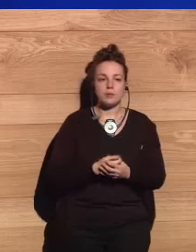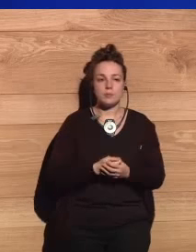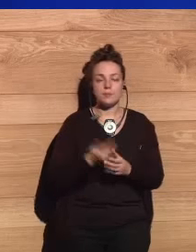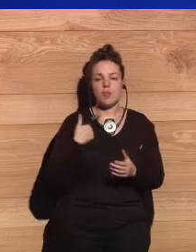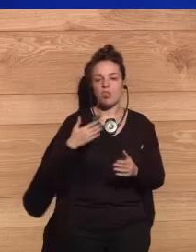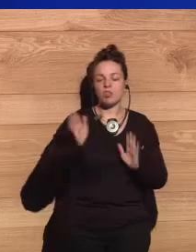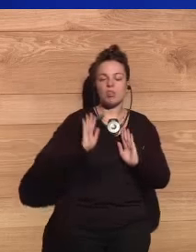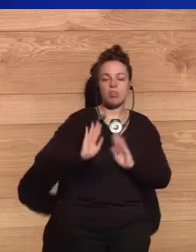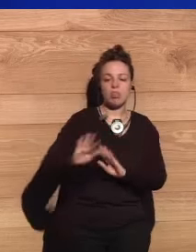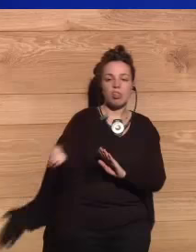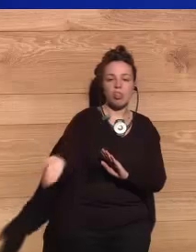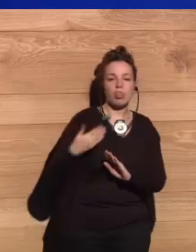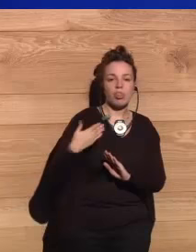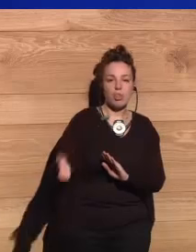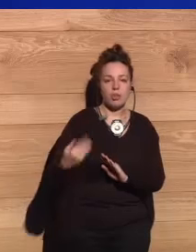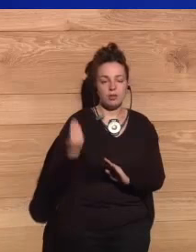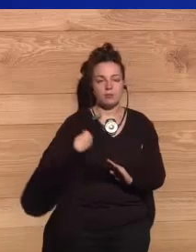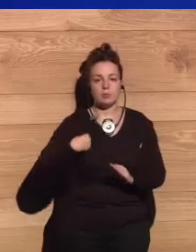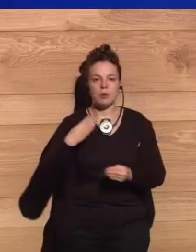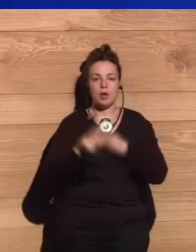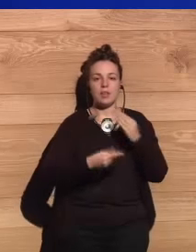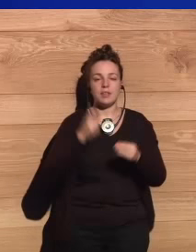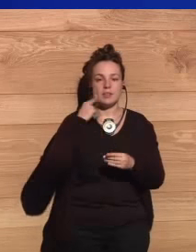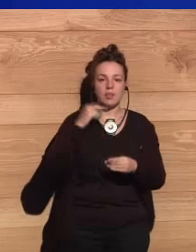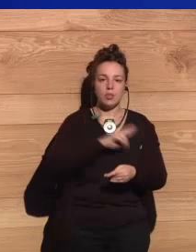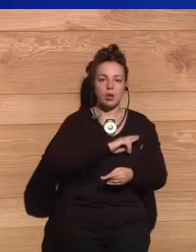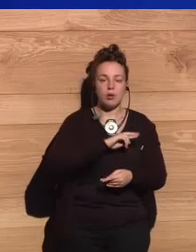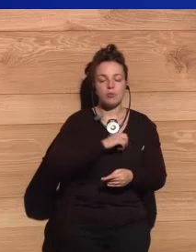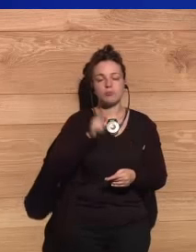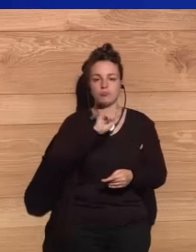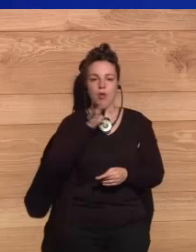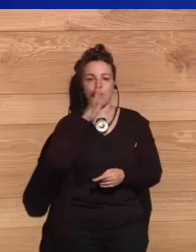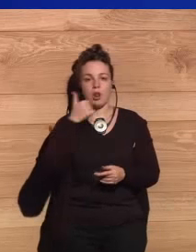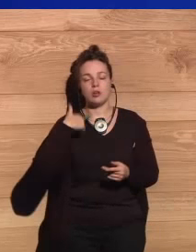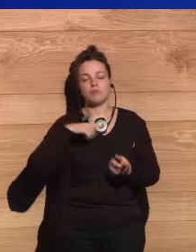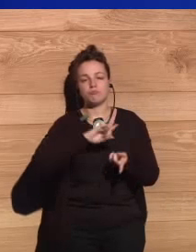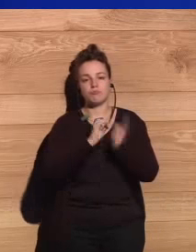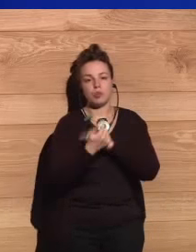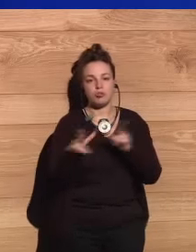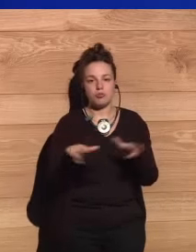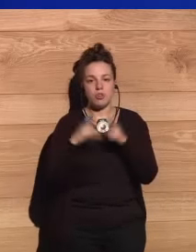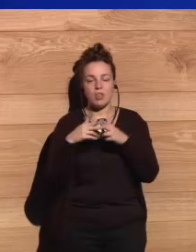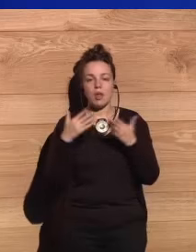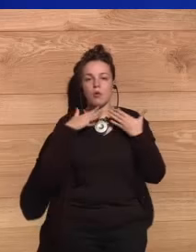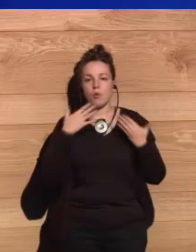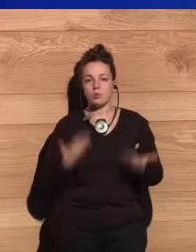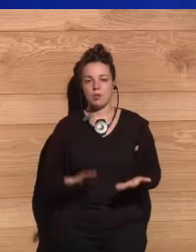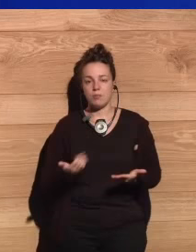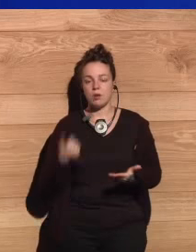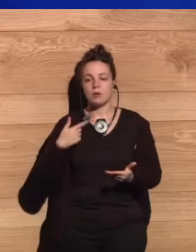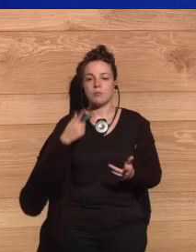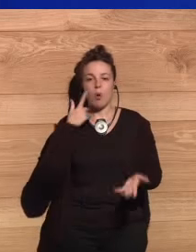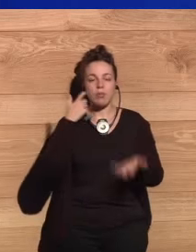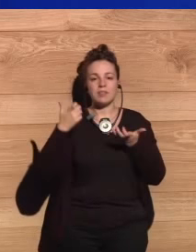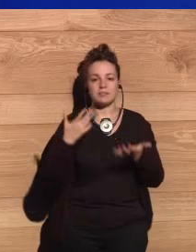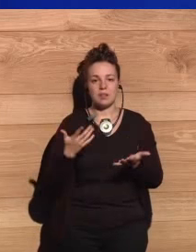o despreciarlos como hacían las tradiciones y la religión. No, las sociedades contemporáneas, ante todo, destacan el tema